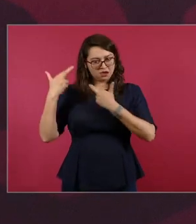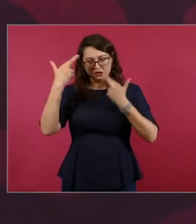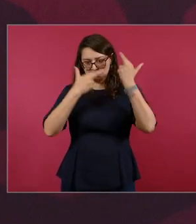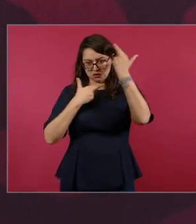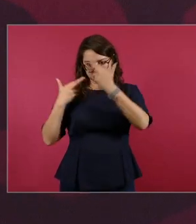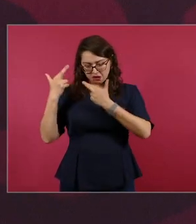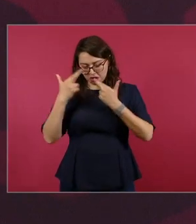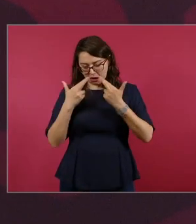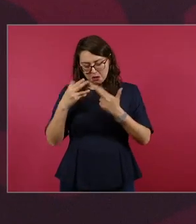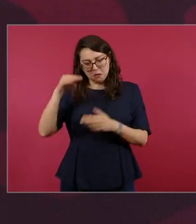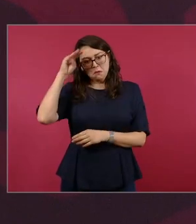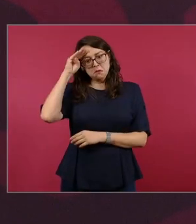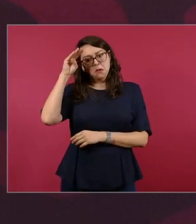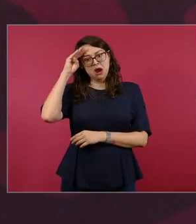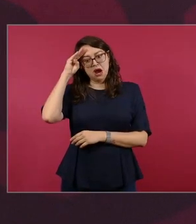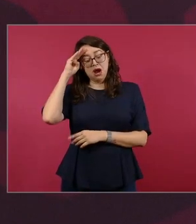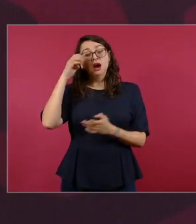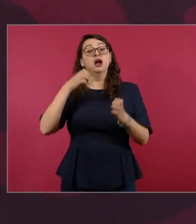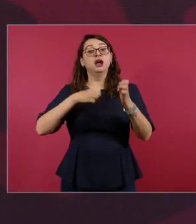vea